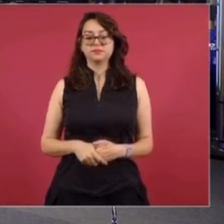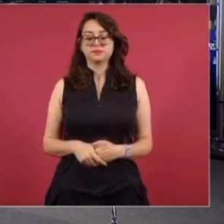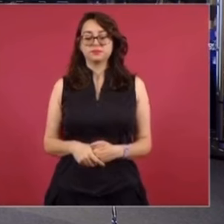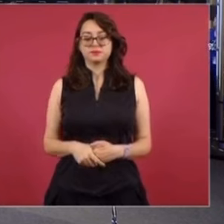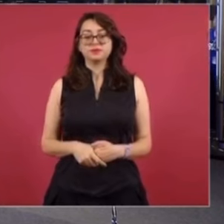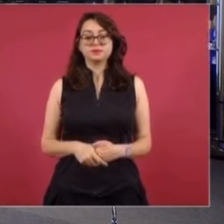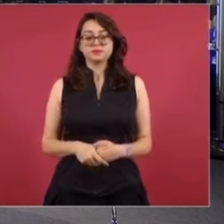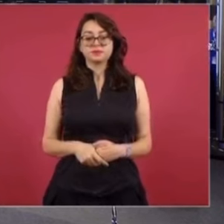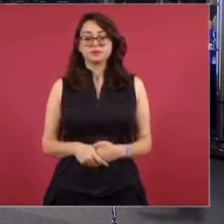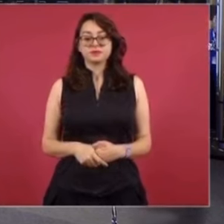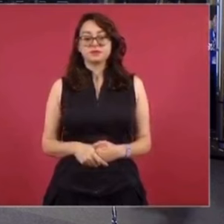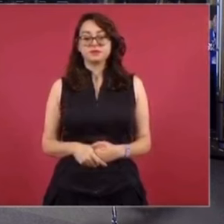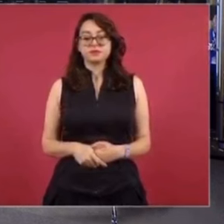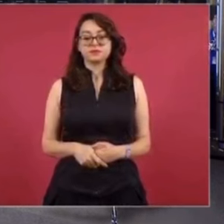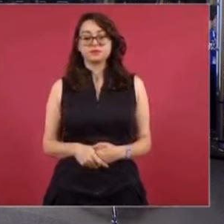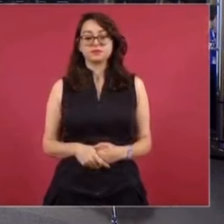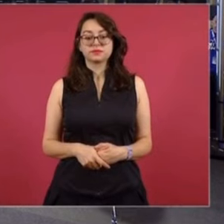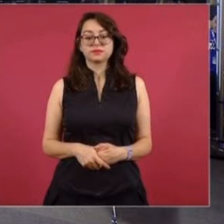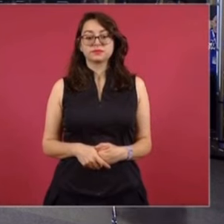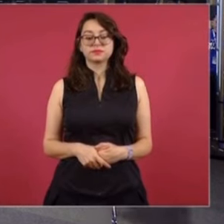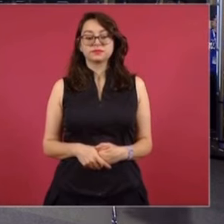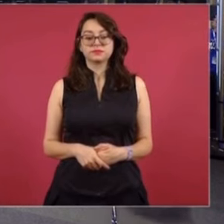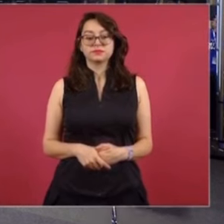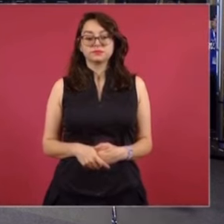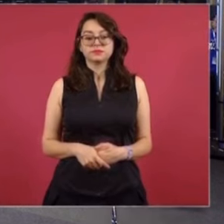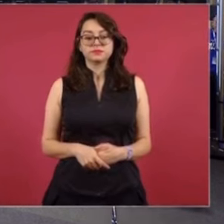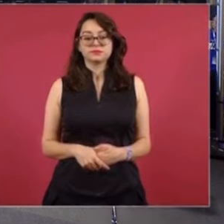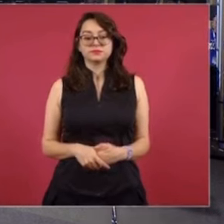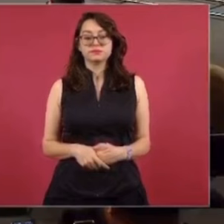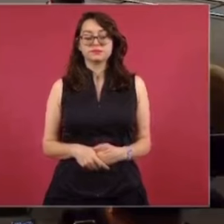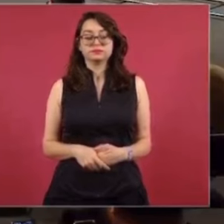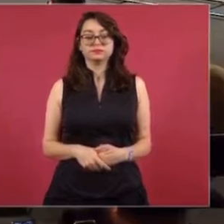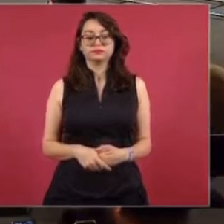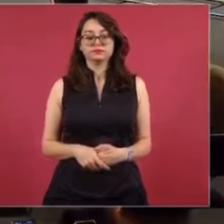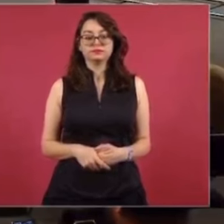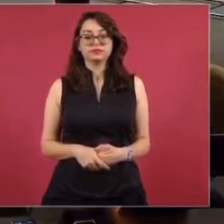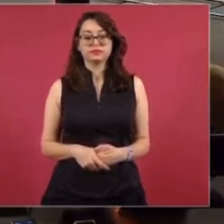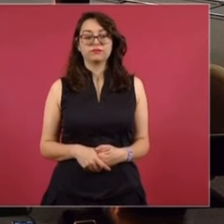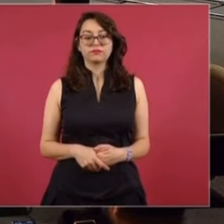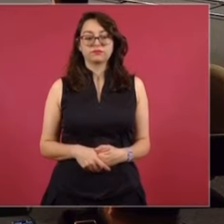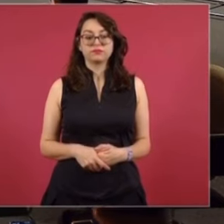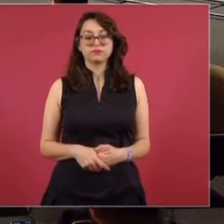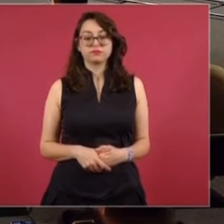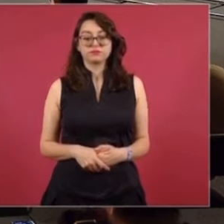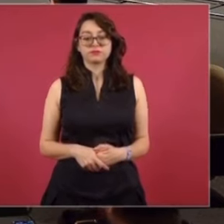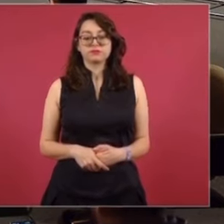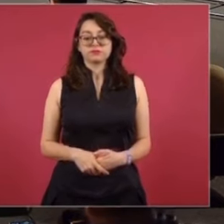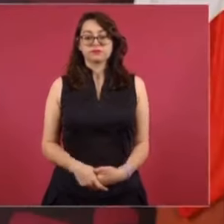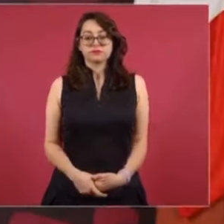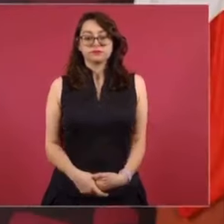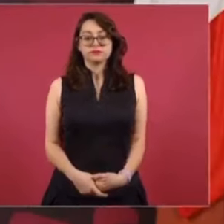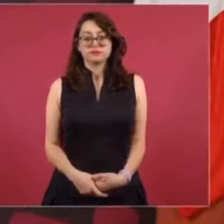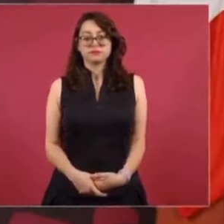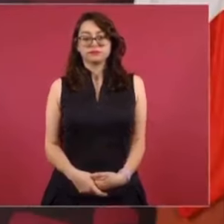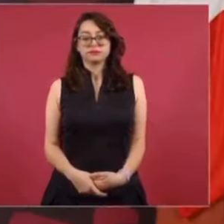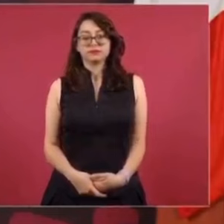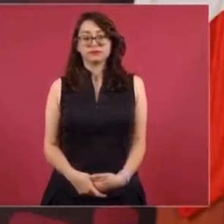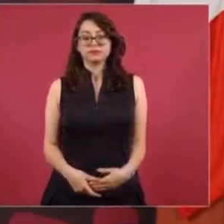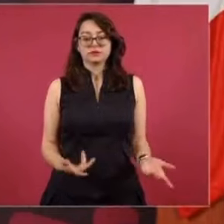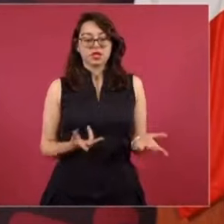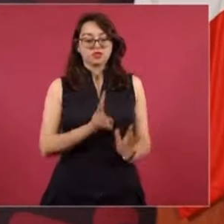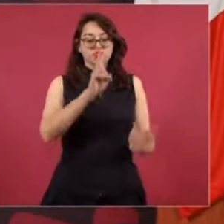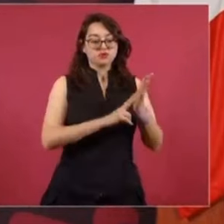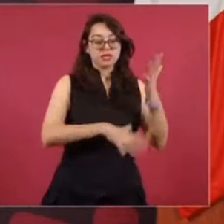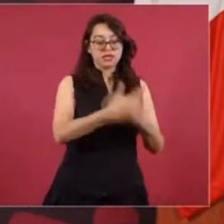España. ¿Qué es el más alto que se tenga registro? El más alto que se tenga registro en, desde el, bueno, desde que se tiene registro. 2015,